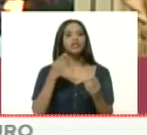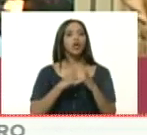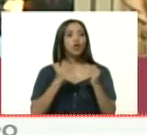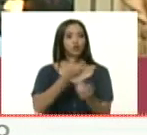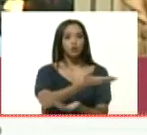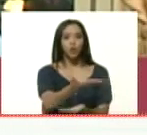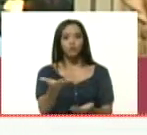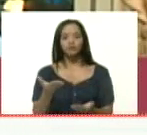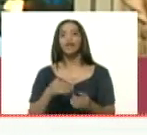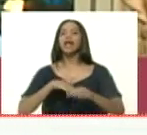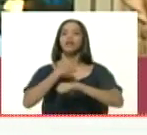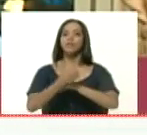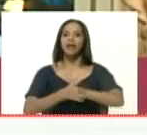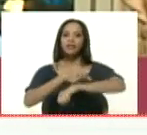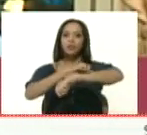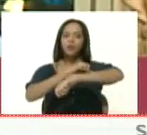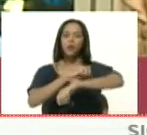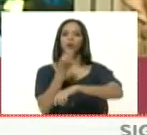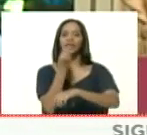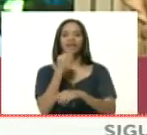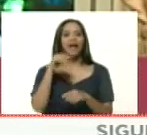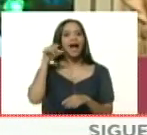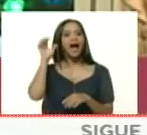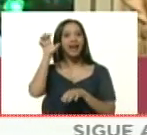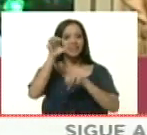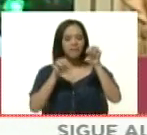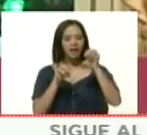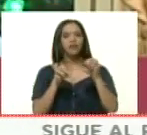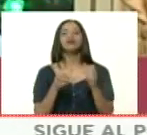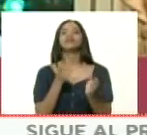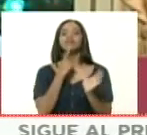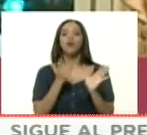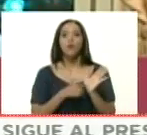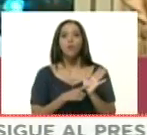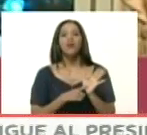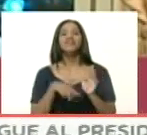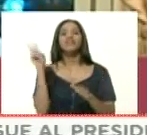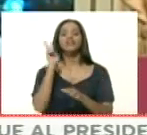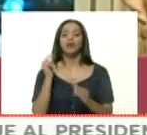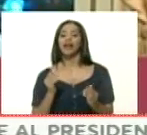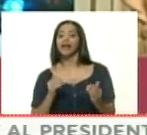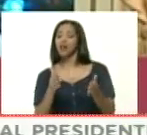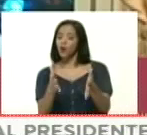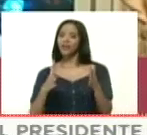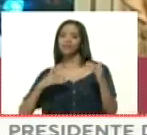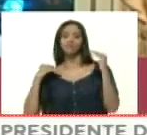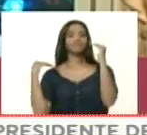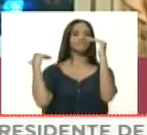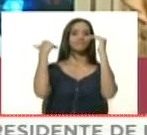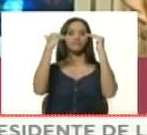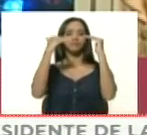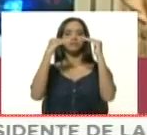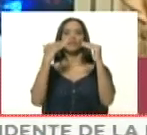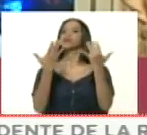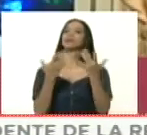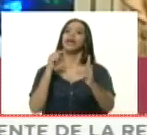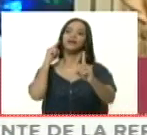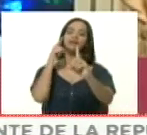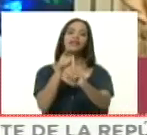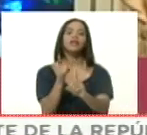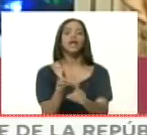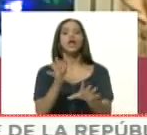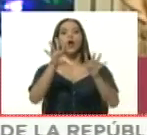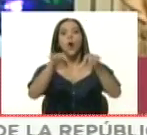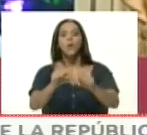plan de proteína animal se cumpla y Venezuela logre altísimos niveles de acceso y consumo